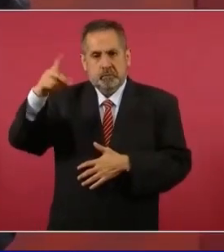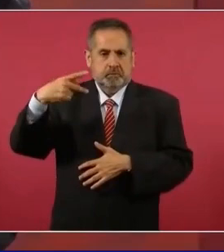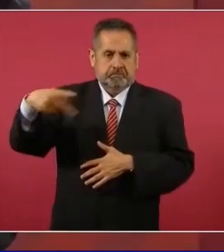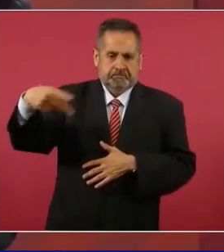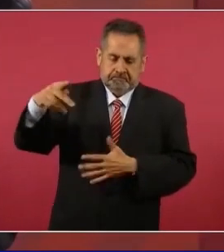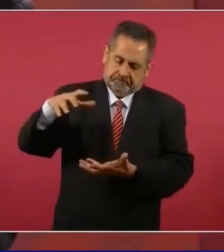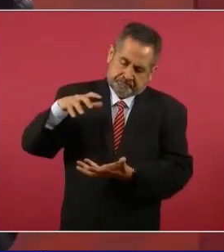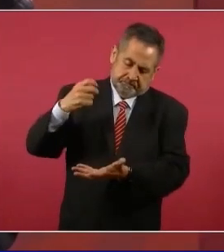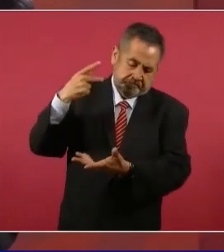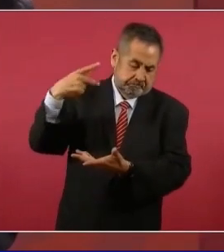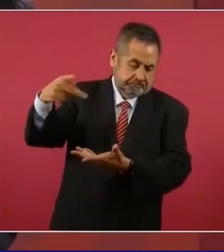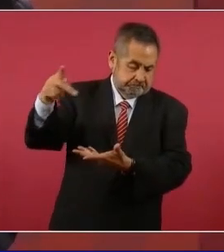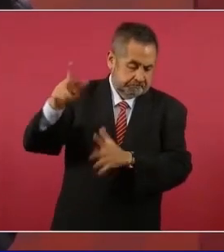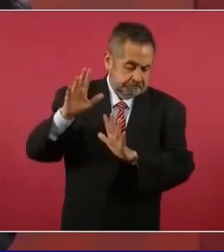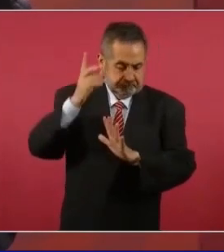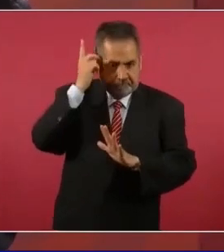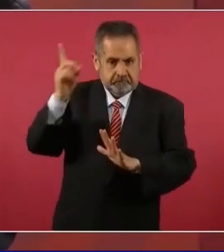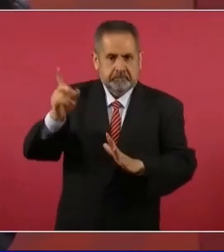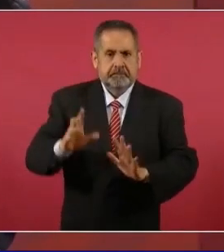presupuesto.